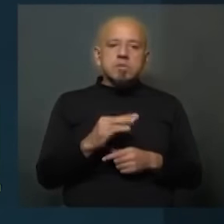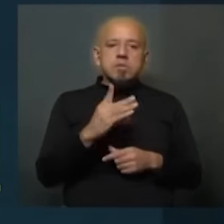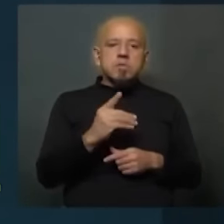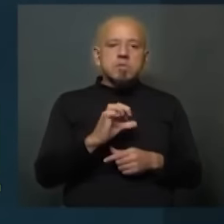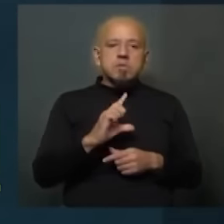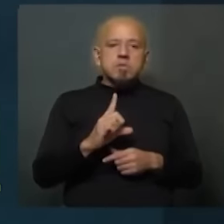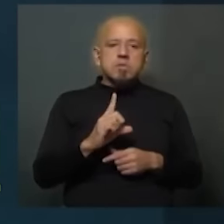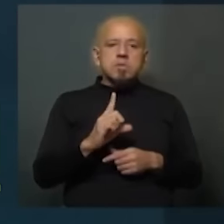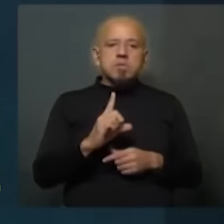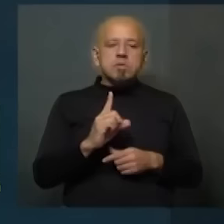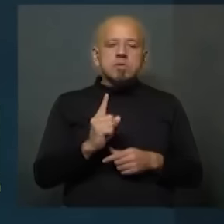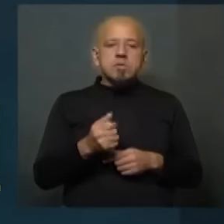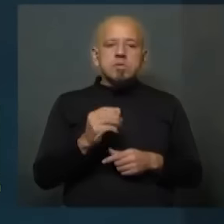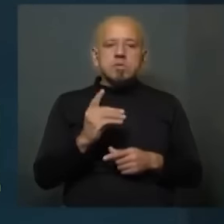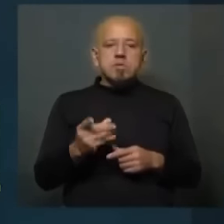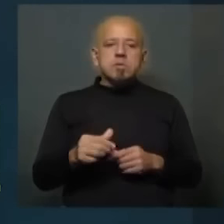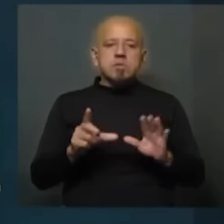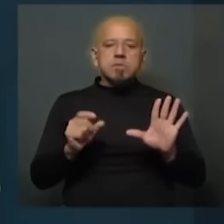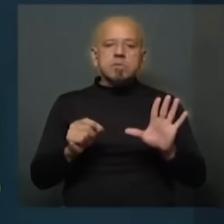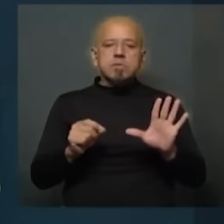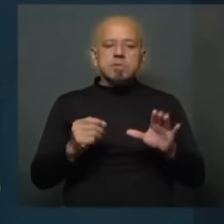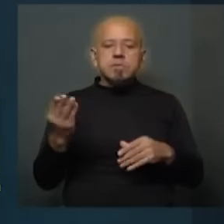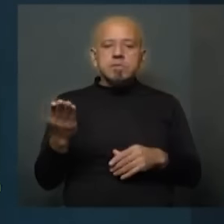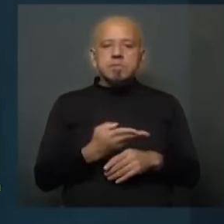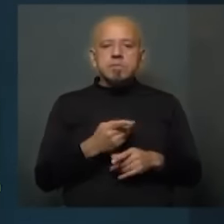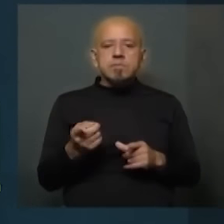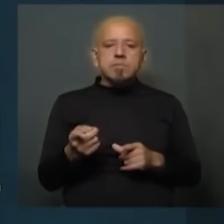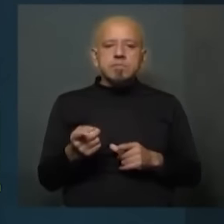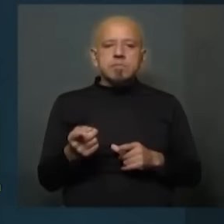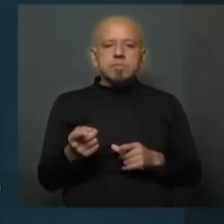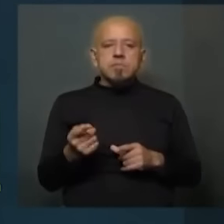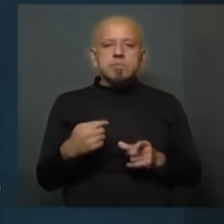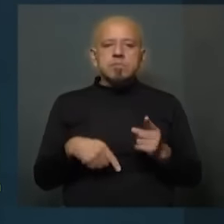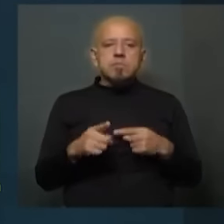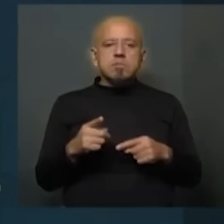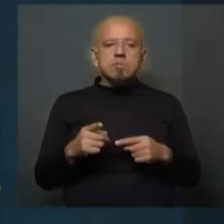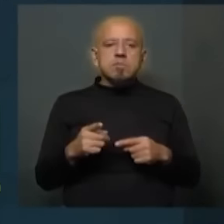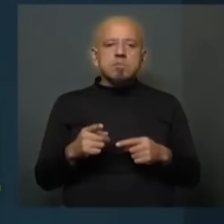obtiene el 70% de las menciones, uh-huh. Es decir, el 70% del